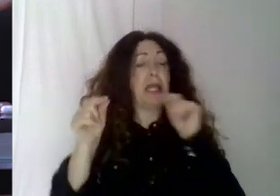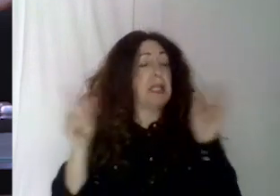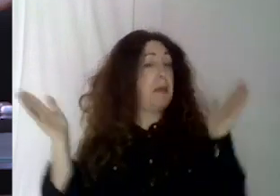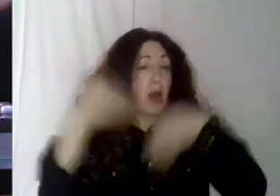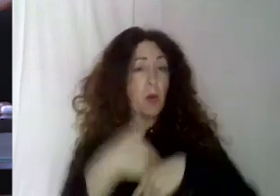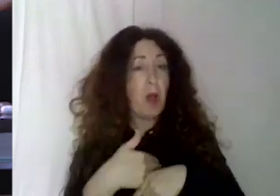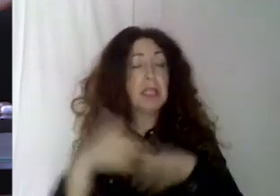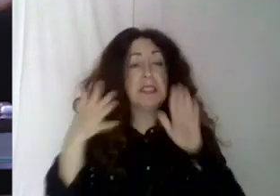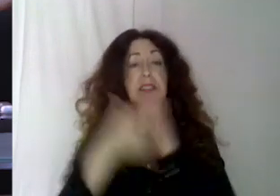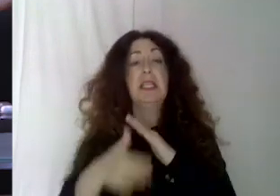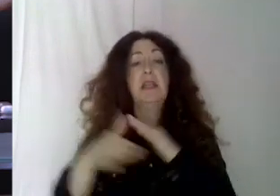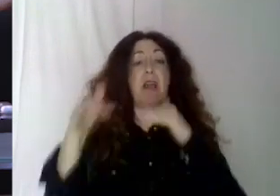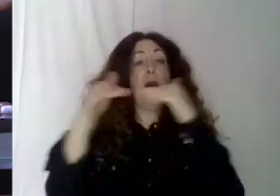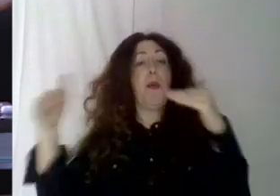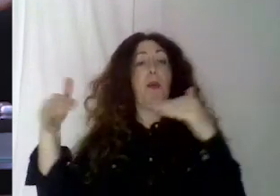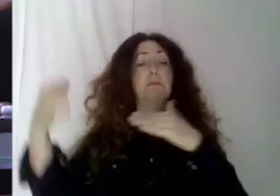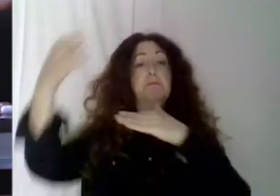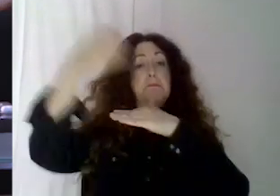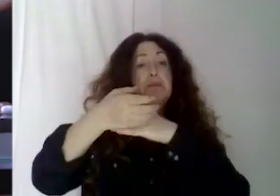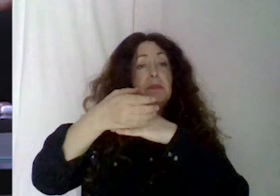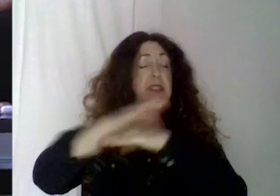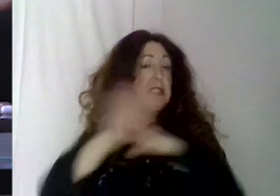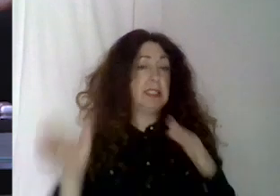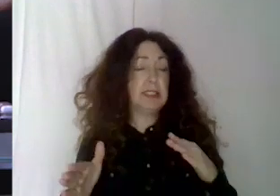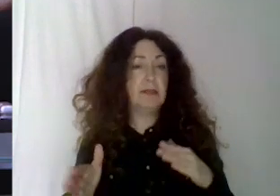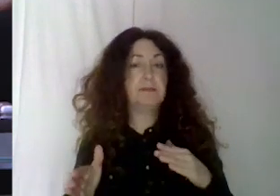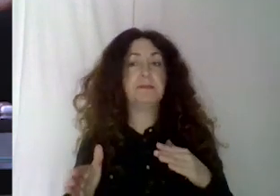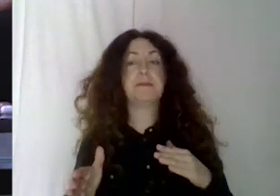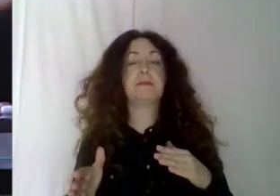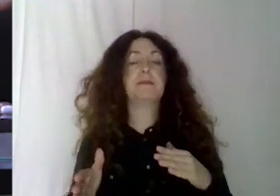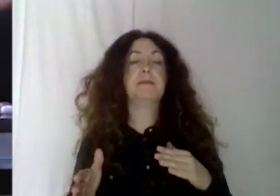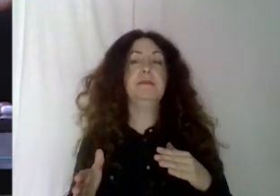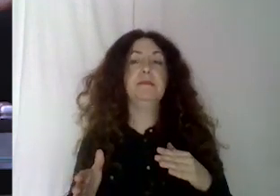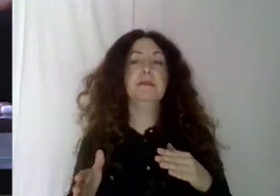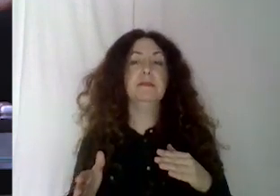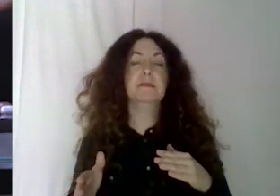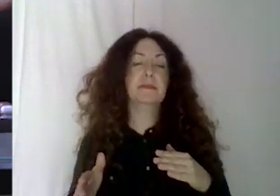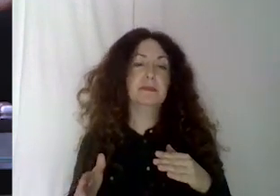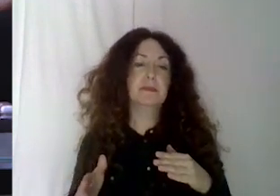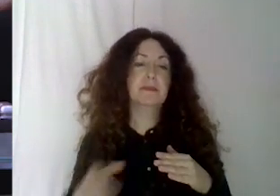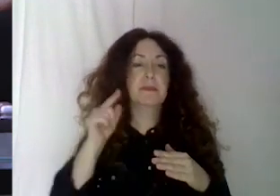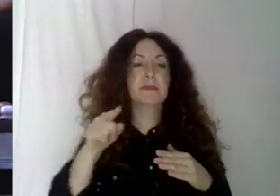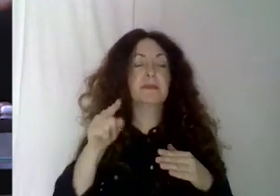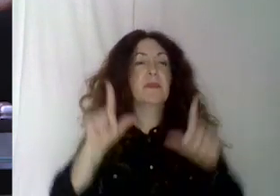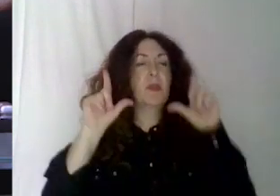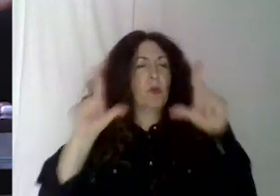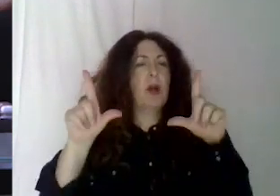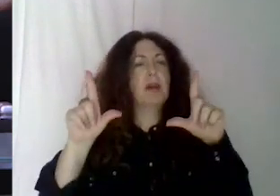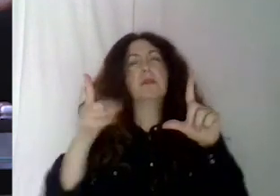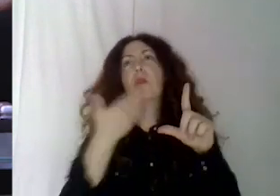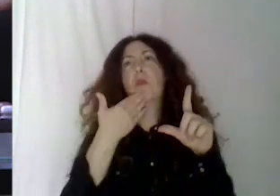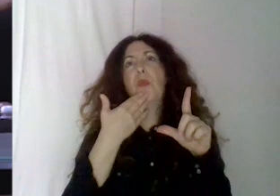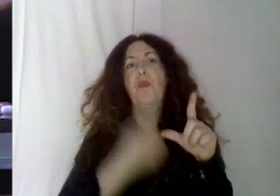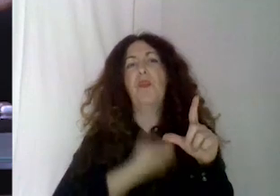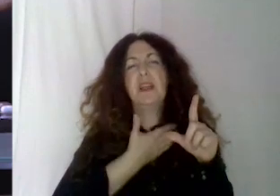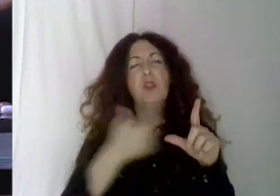ya en el mercado, porque ese es el otro asunto. El barroco lo que trae a Roma es la